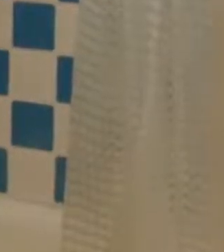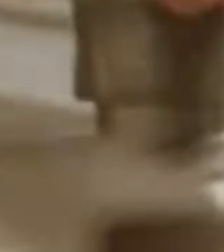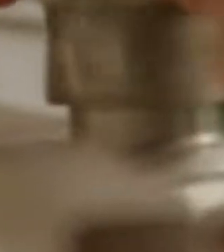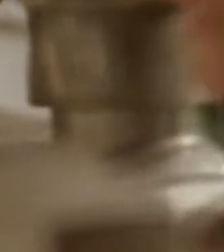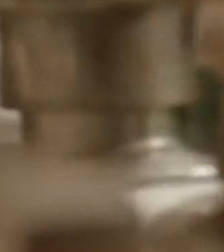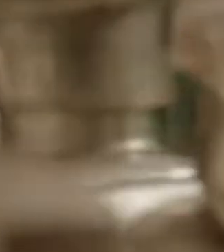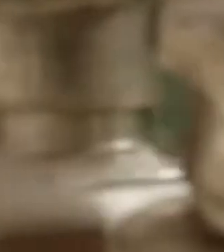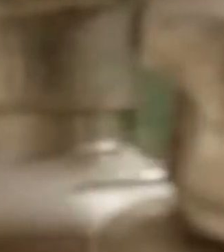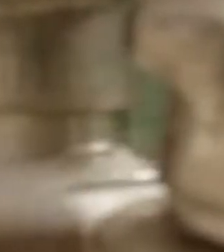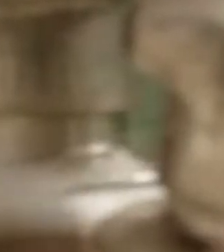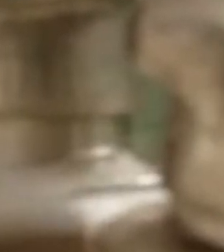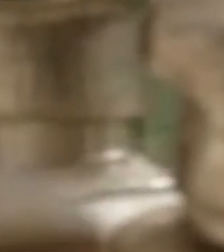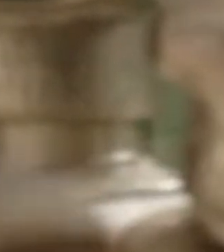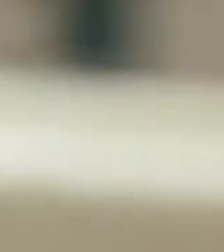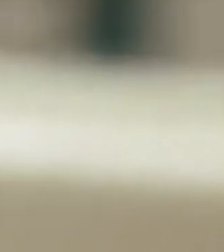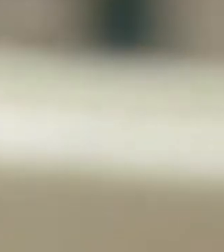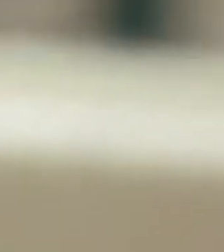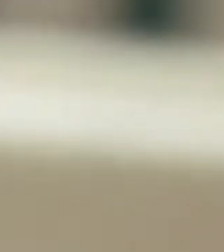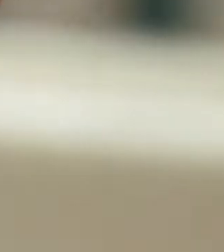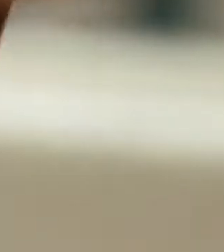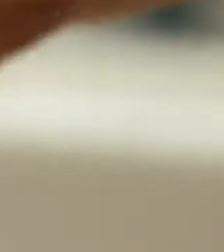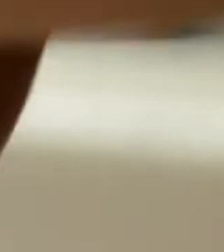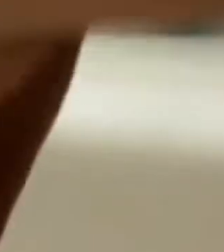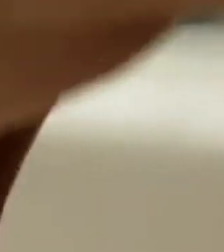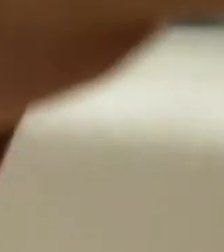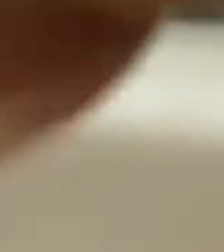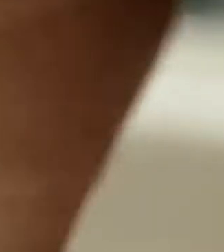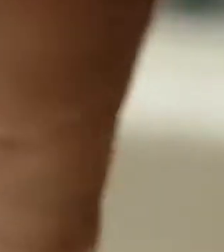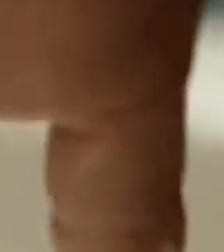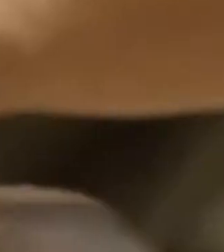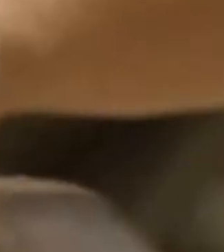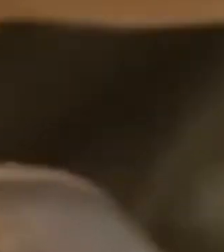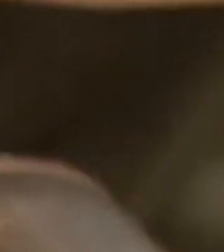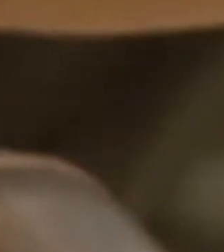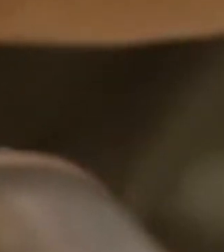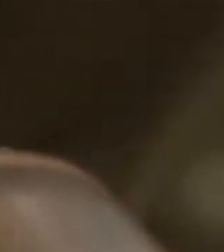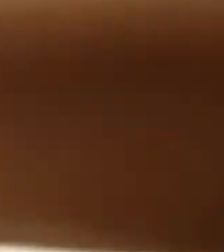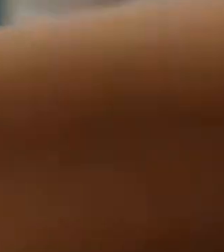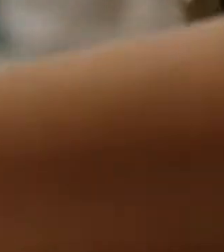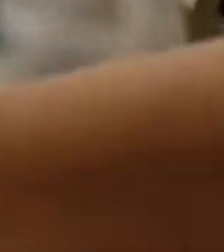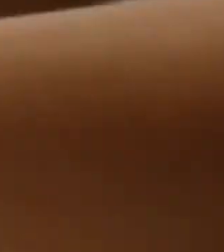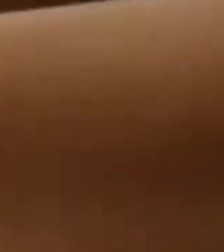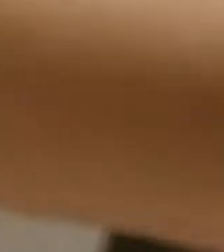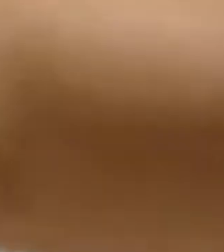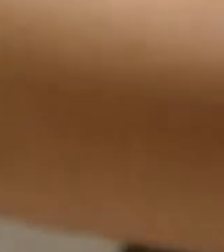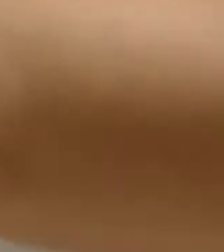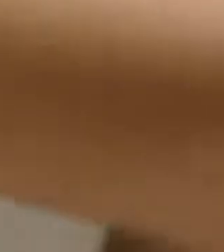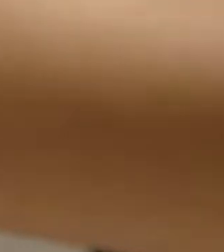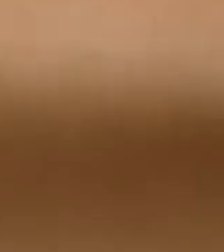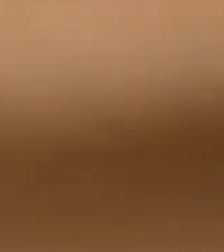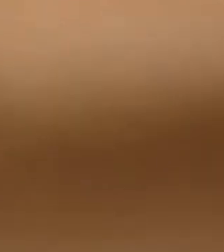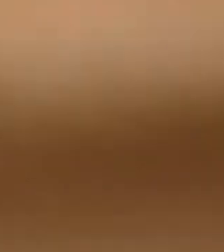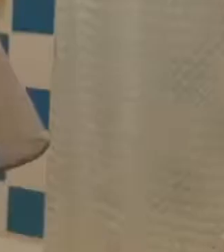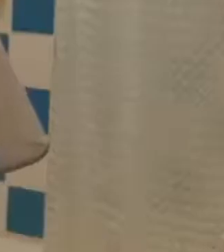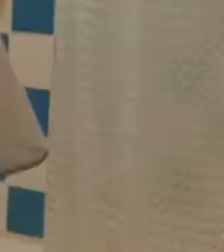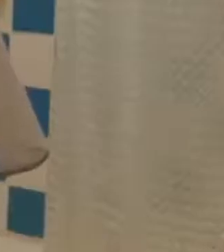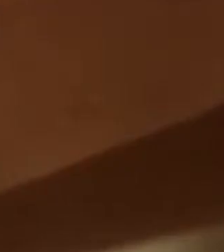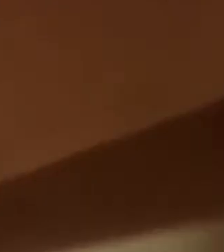y bacterias. 5 de 5. Mojar, enjabonar. Frotar, frotar, frotar. Enjuagar y